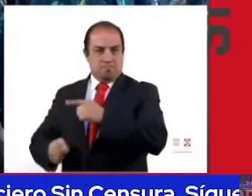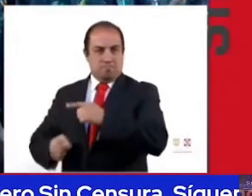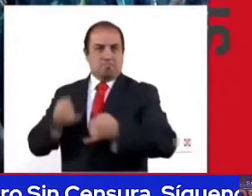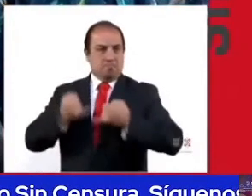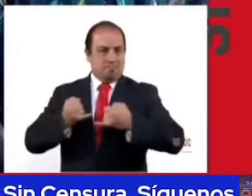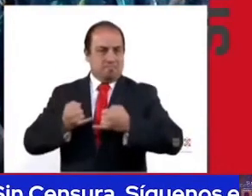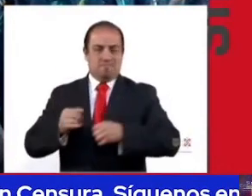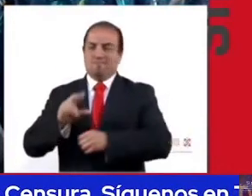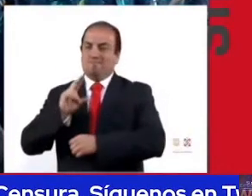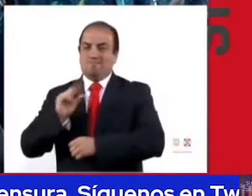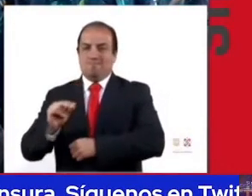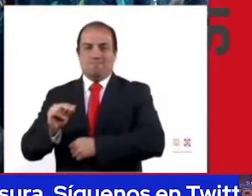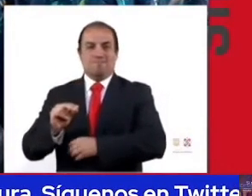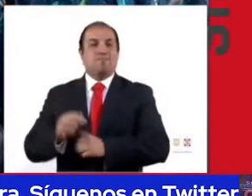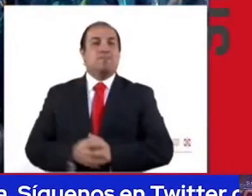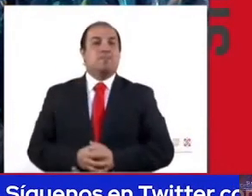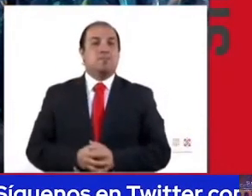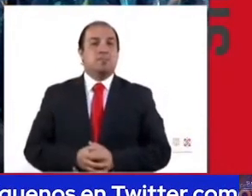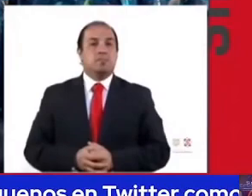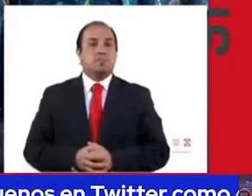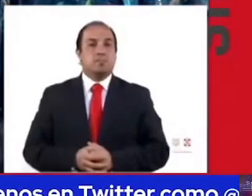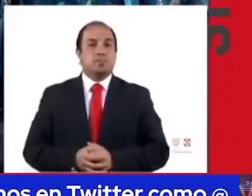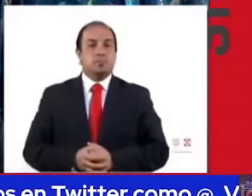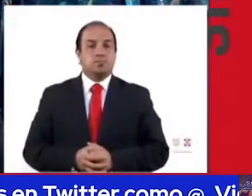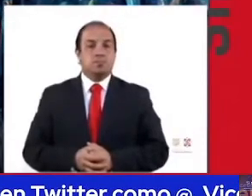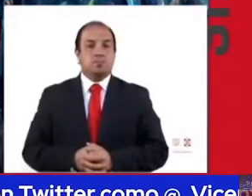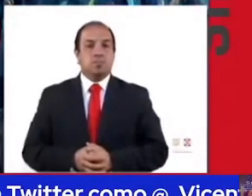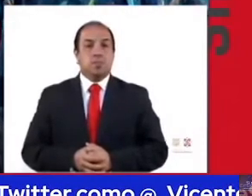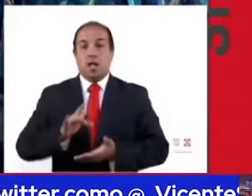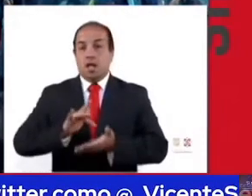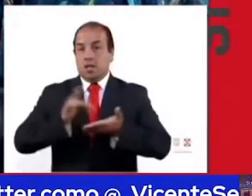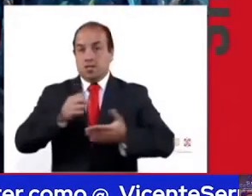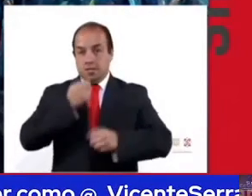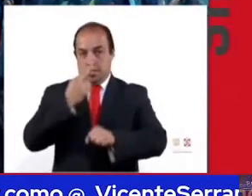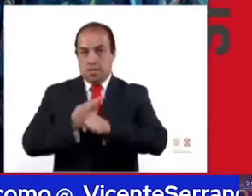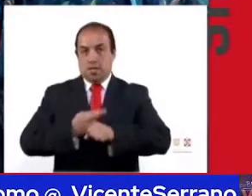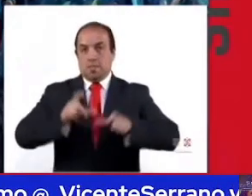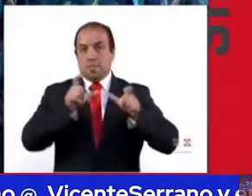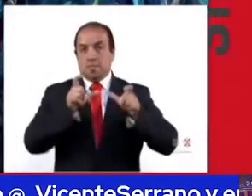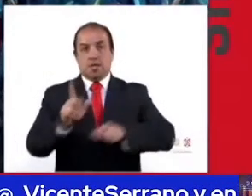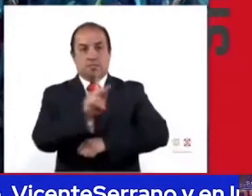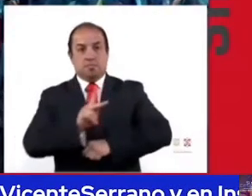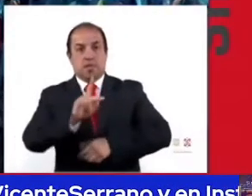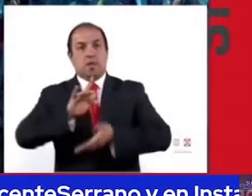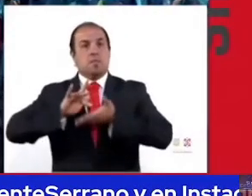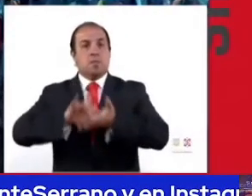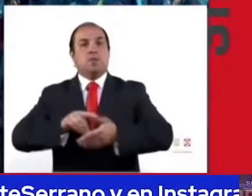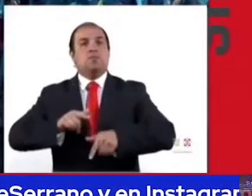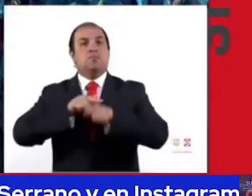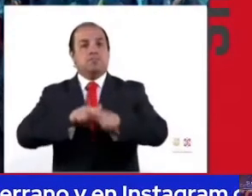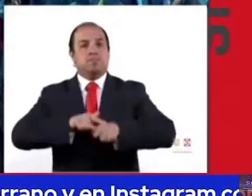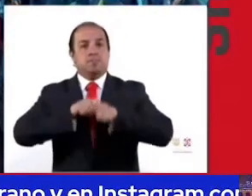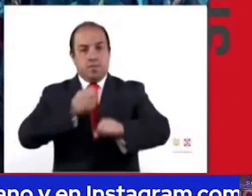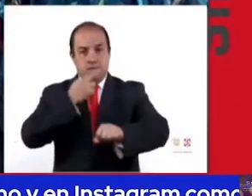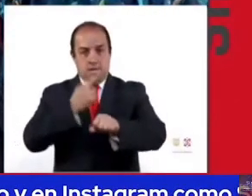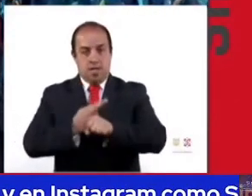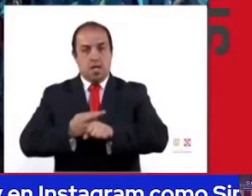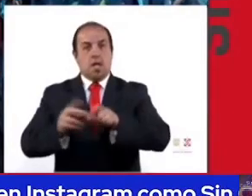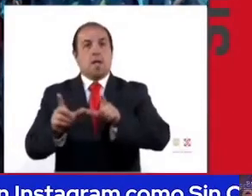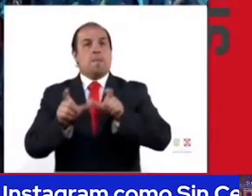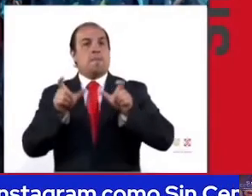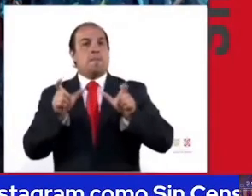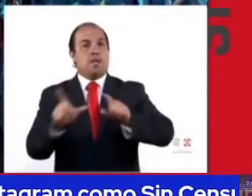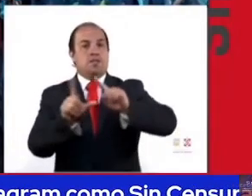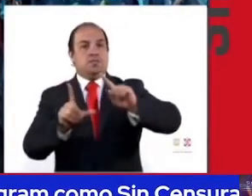se encuentre. Agradecemos en la Secretaría de Seguridad Ciudadana el apoyo permanente de la Secretaría de la Defensa Nacional, de